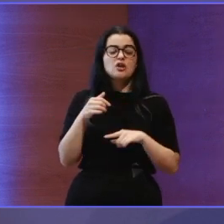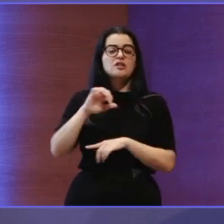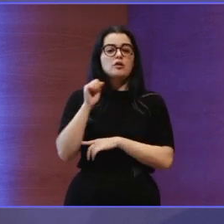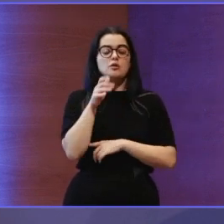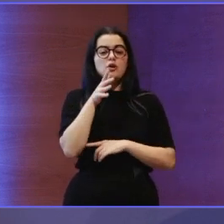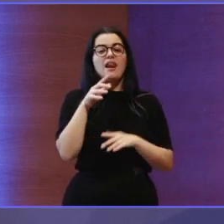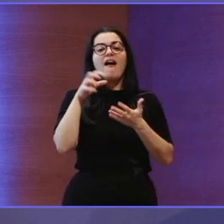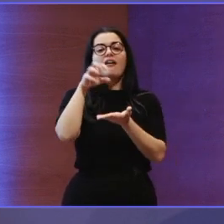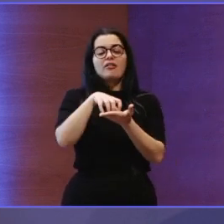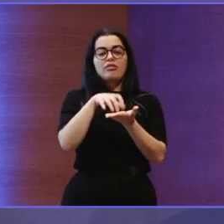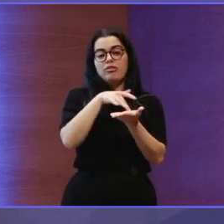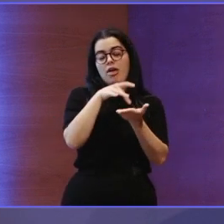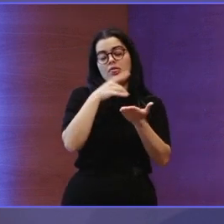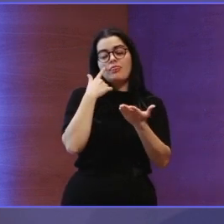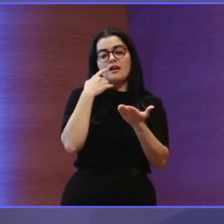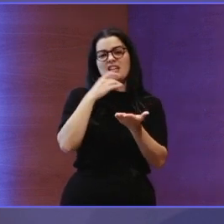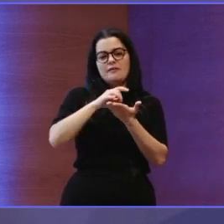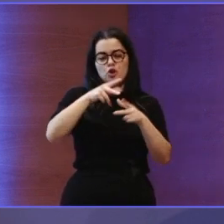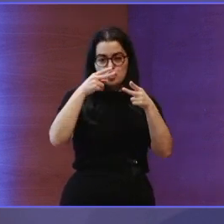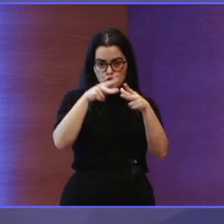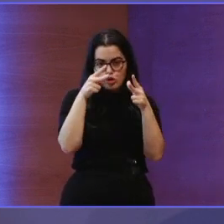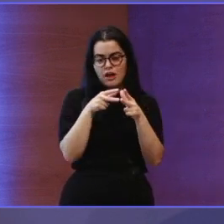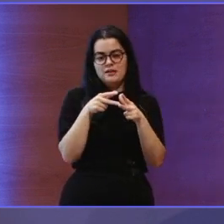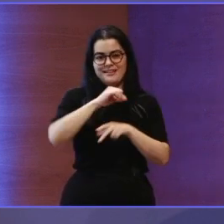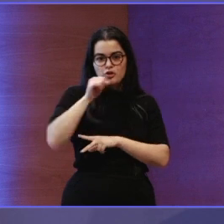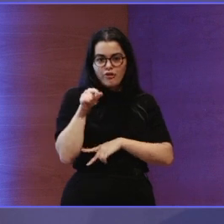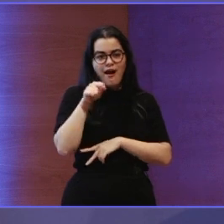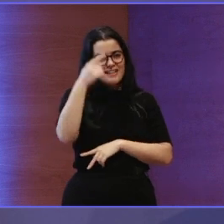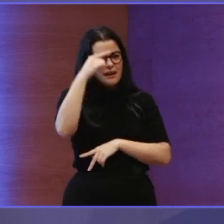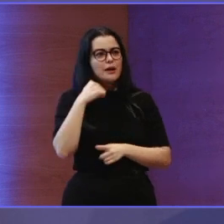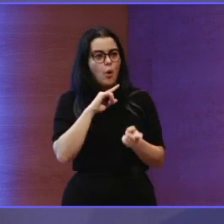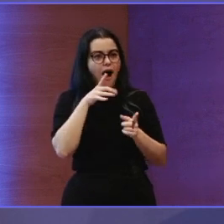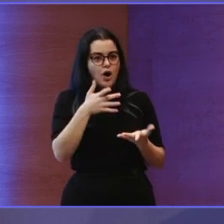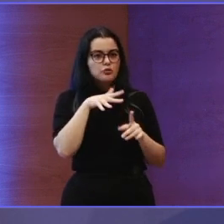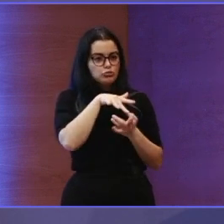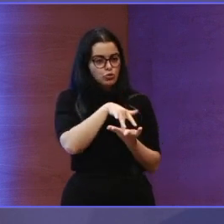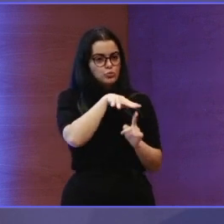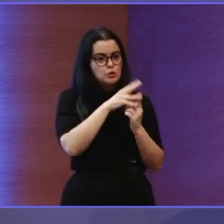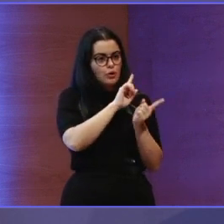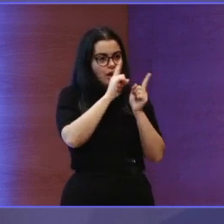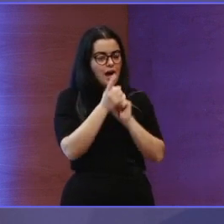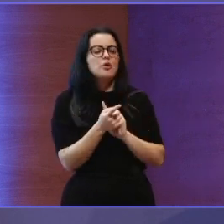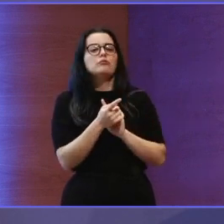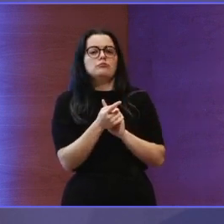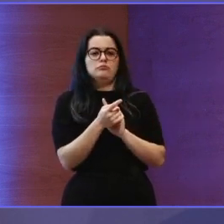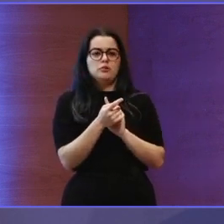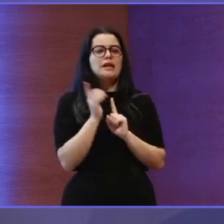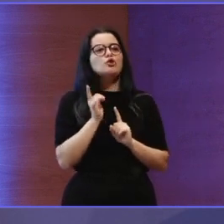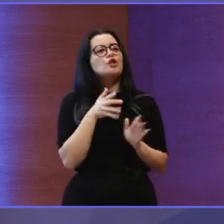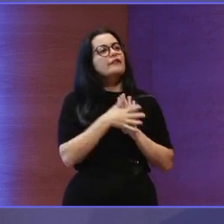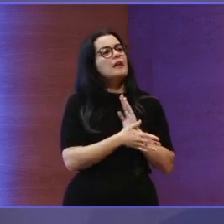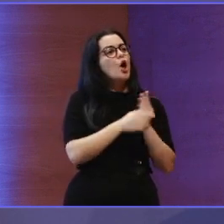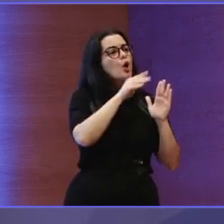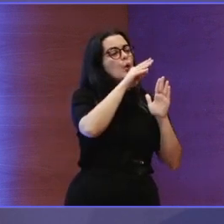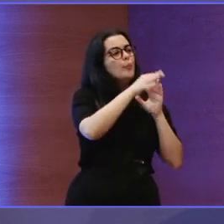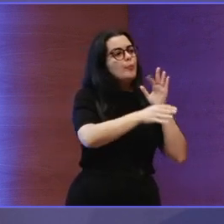servicios sociales de Escocia lo tiene bastante Claro ese cambio y hay un cambio uno es pasar de evaluar procesos y